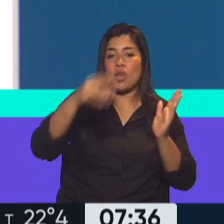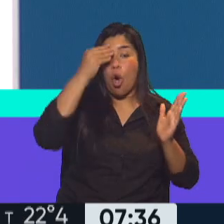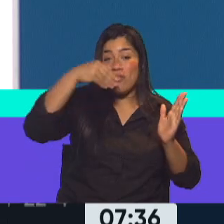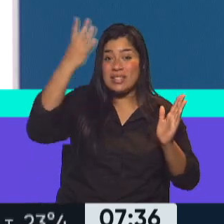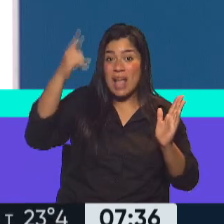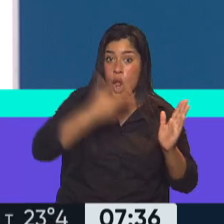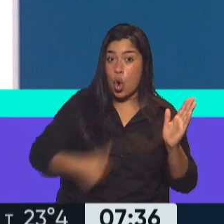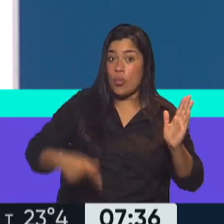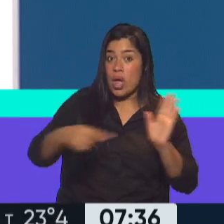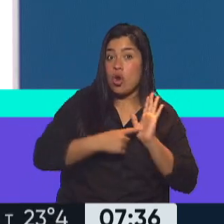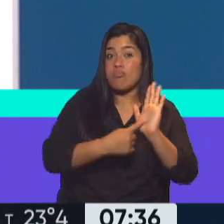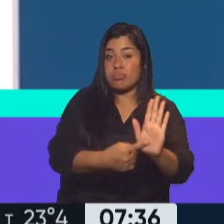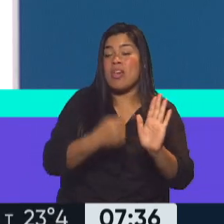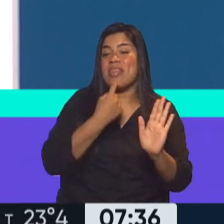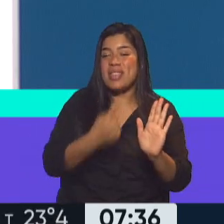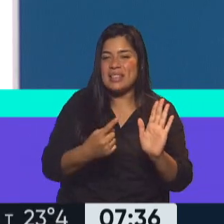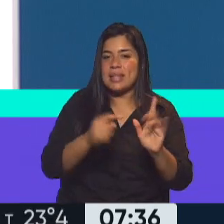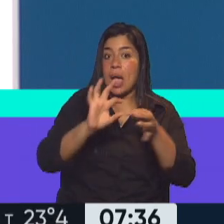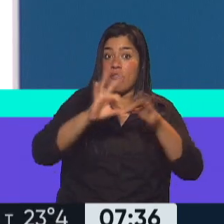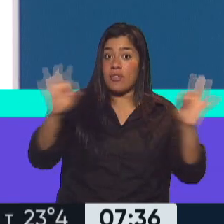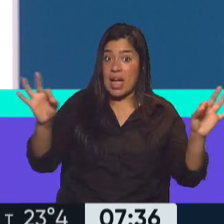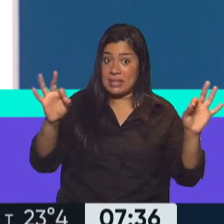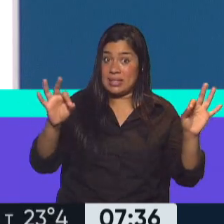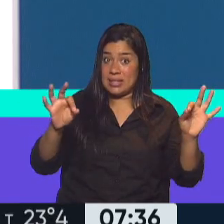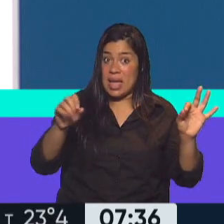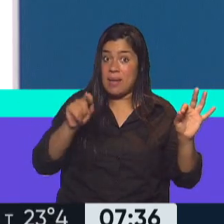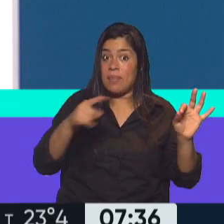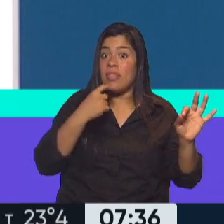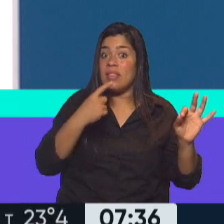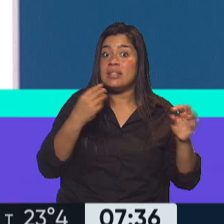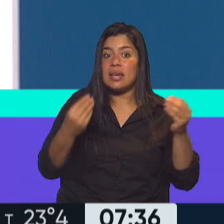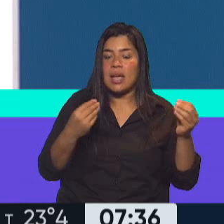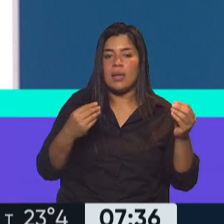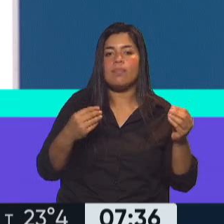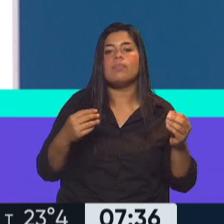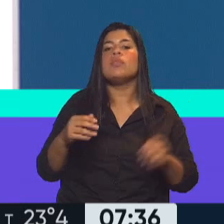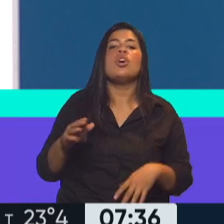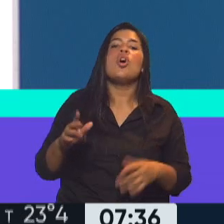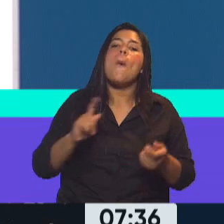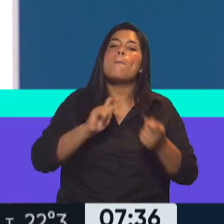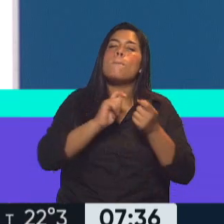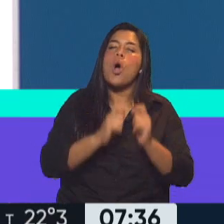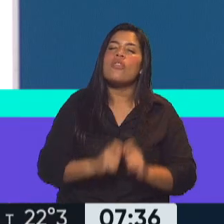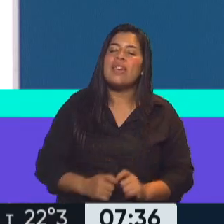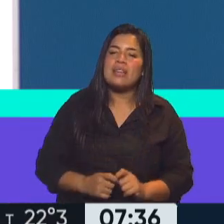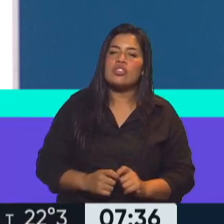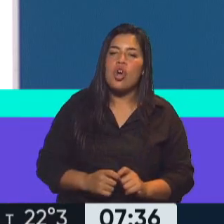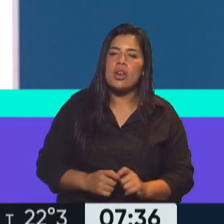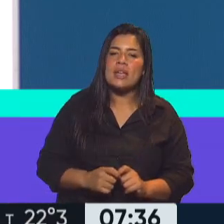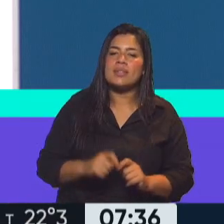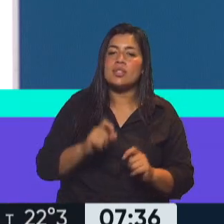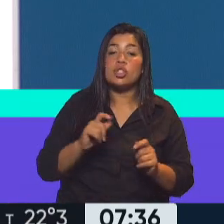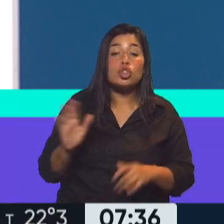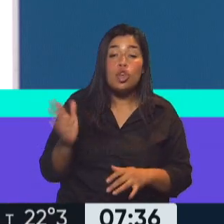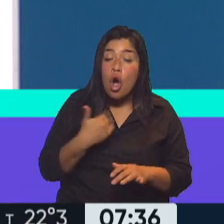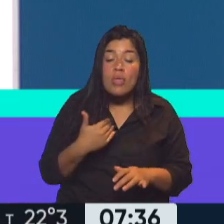presupuesto 2021 y lo que dice textualmente el boletín oficial hoy es: todas las modificaciones se van a hacer de manera discrecional.